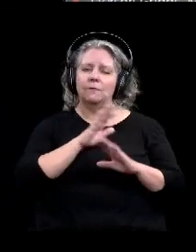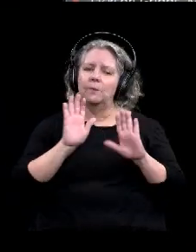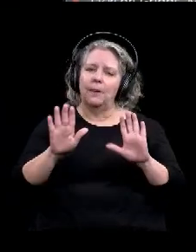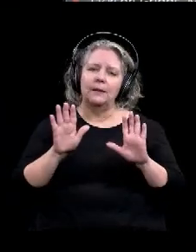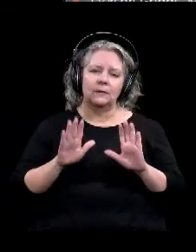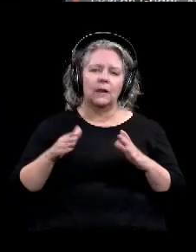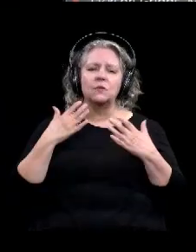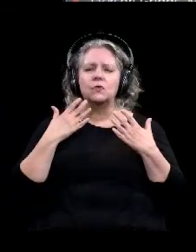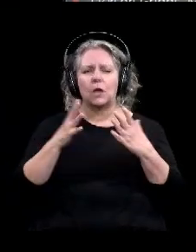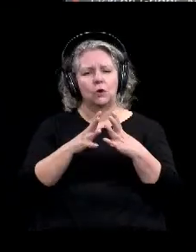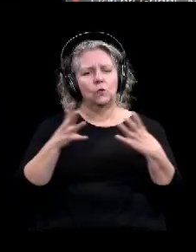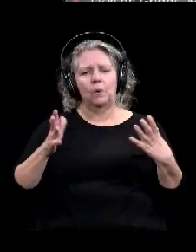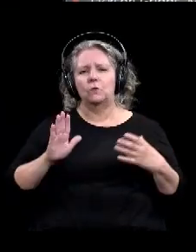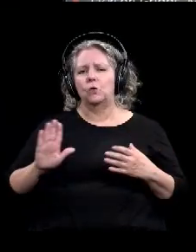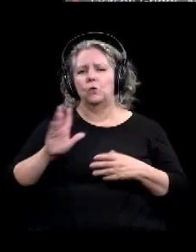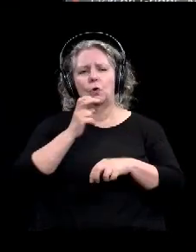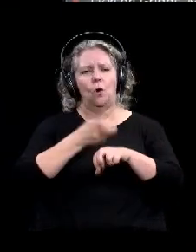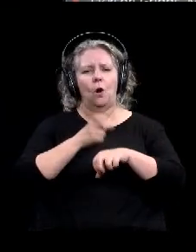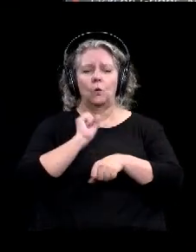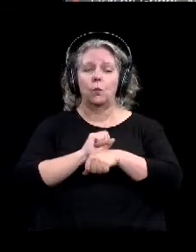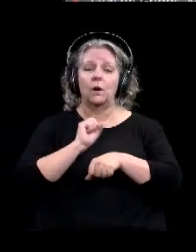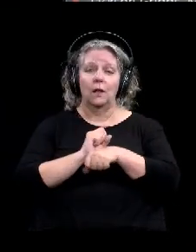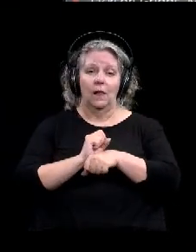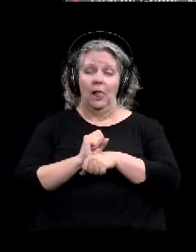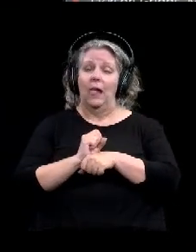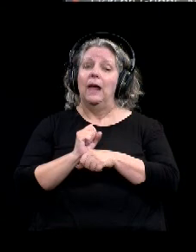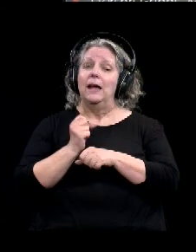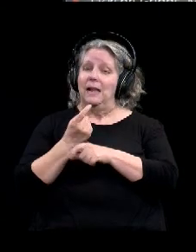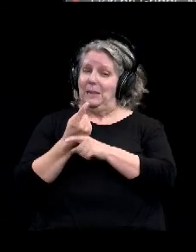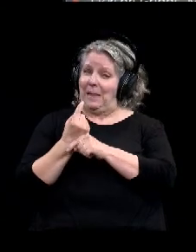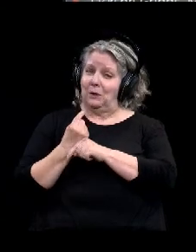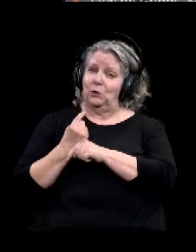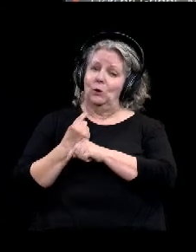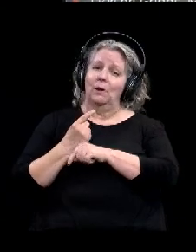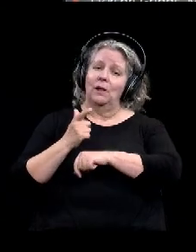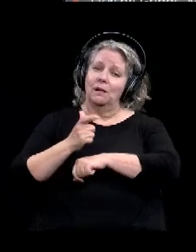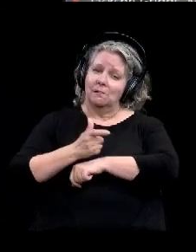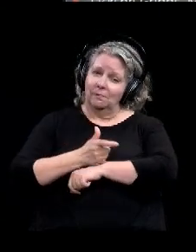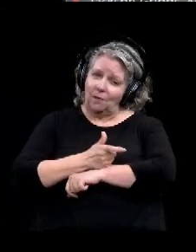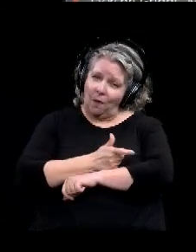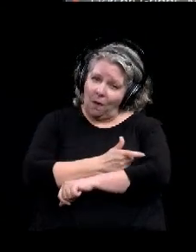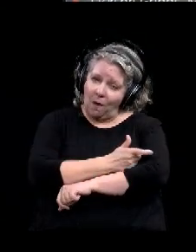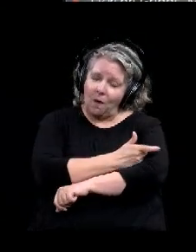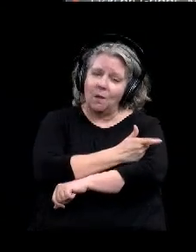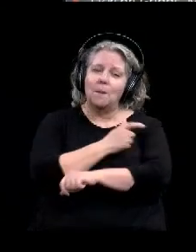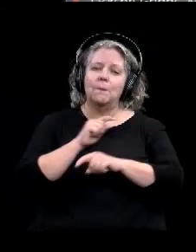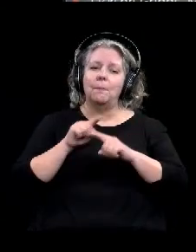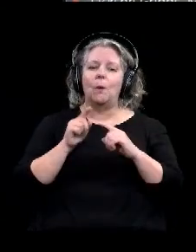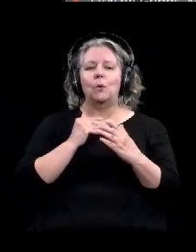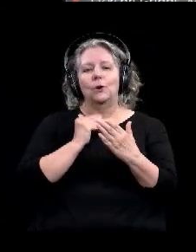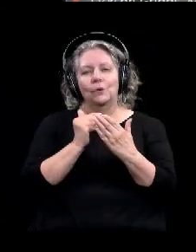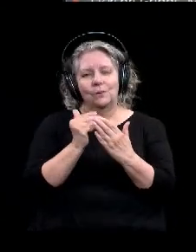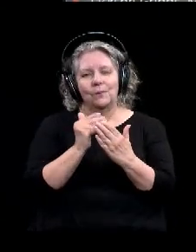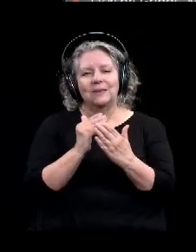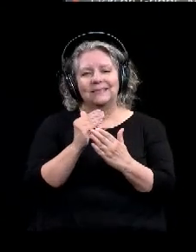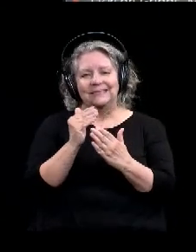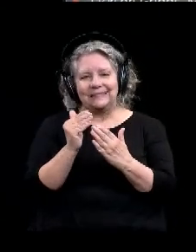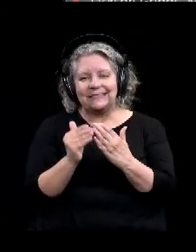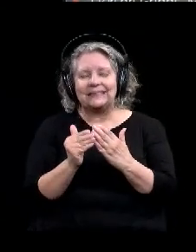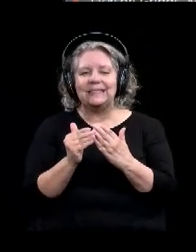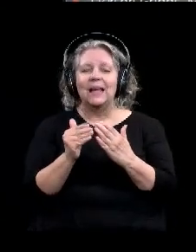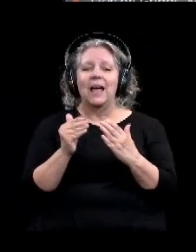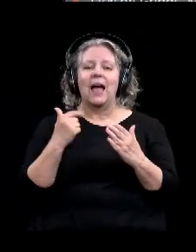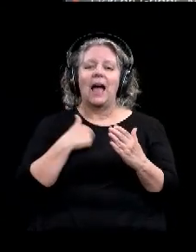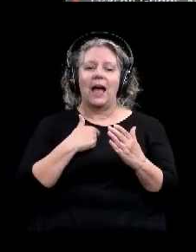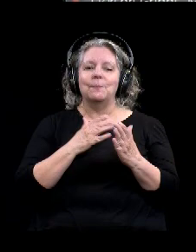grande ya mero vamos a llegar a esta línea de término yo sé